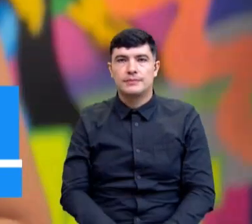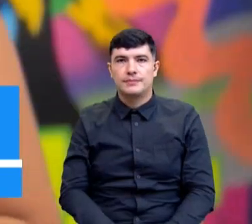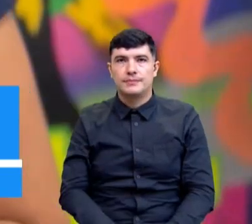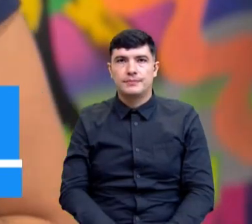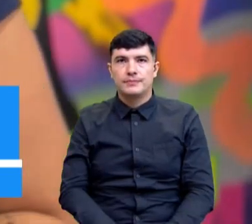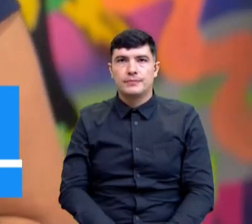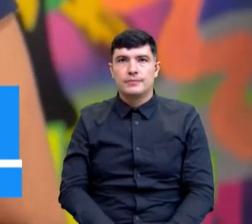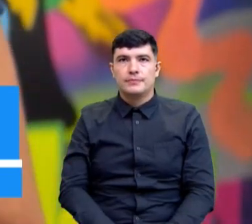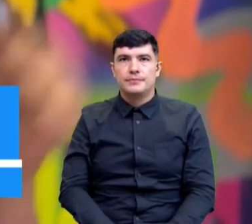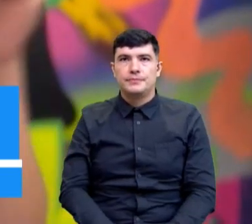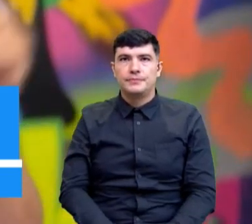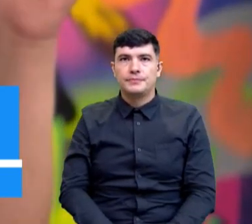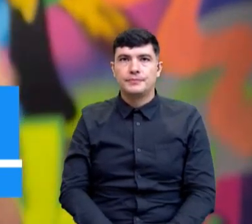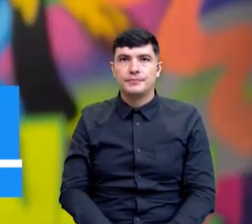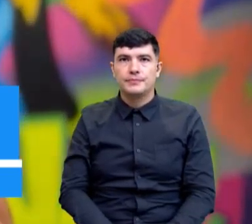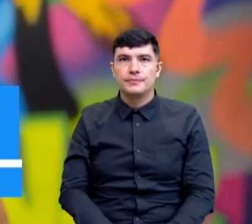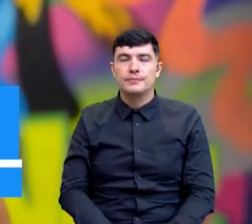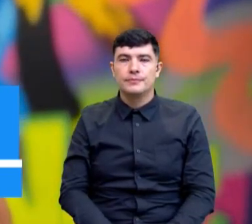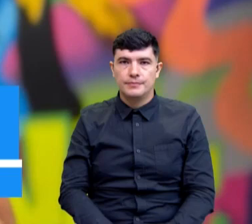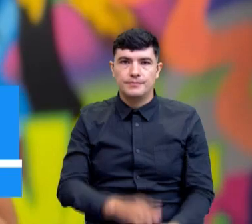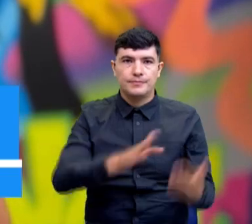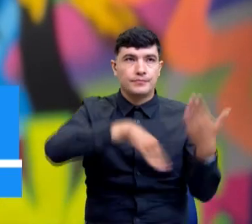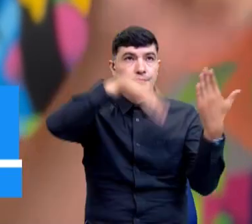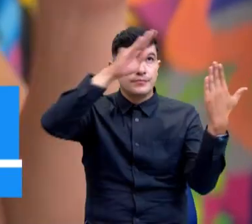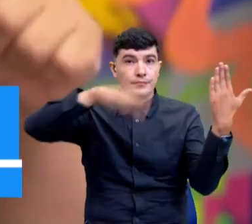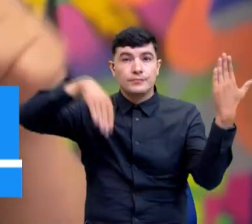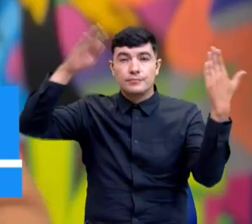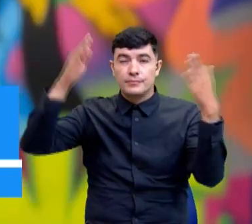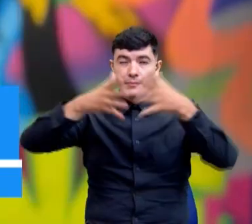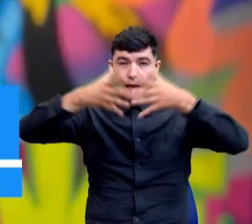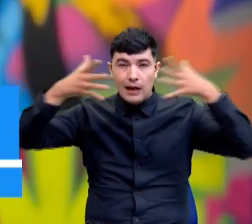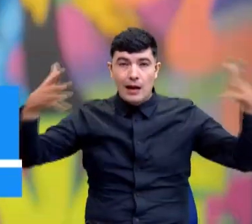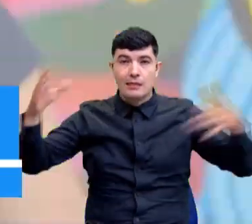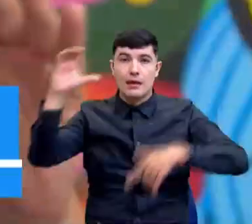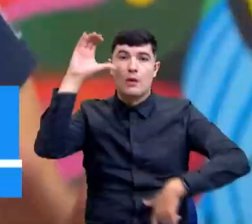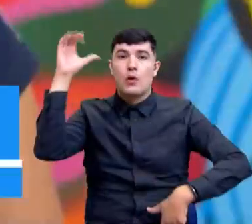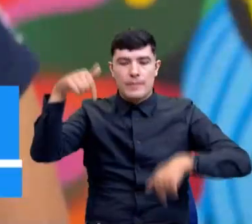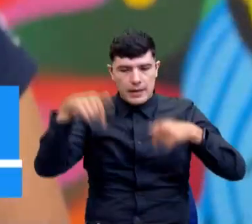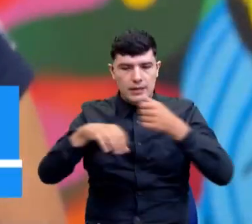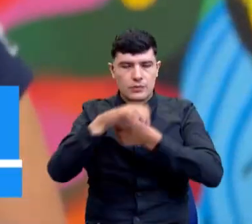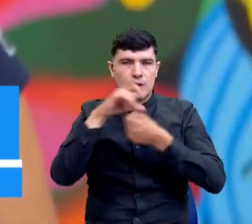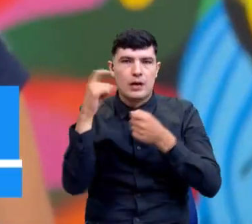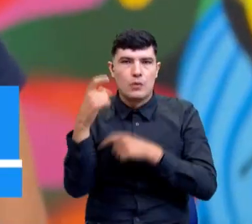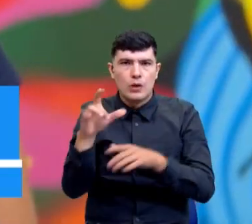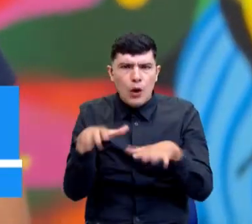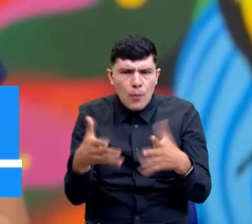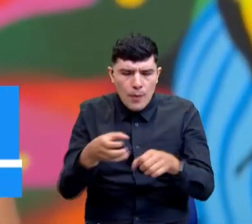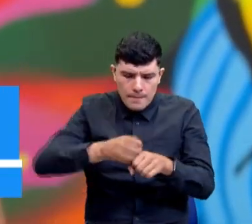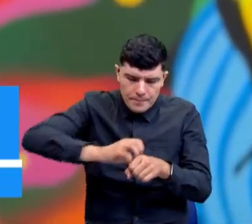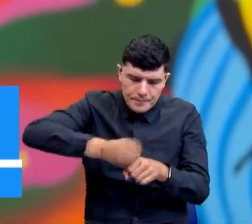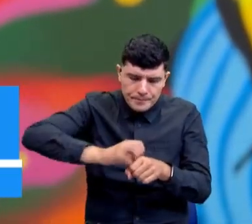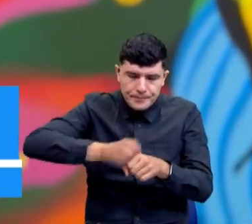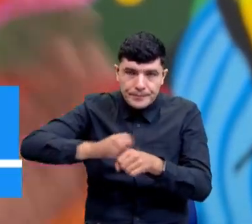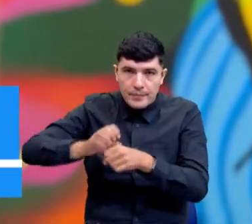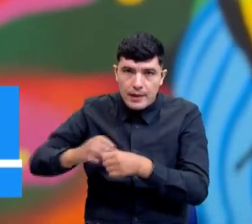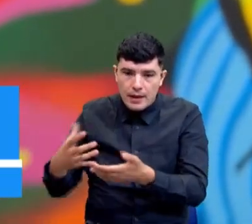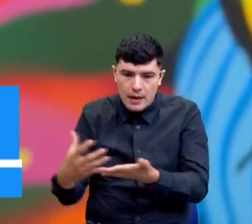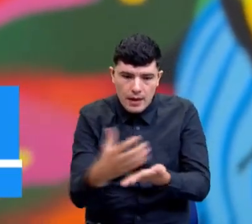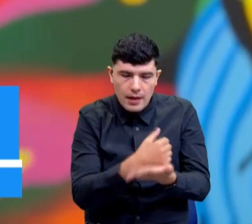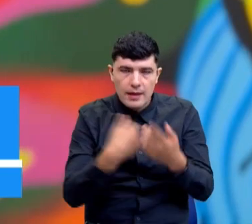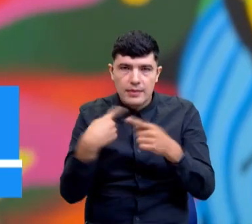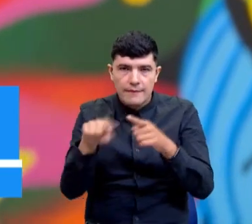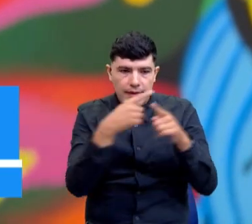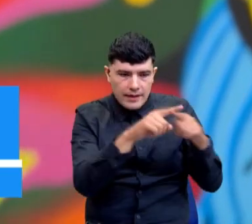Porque queremos realizar el mural de etapas más grande de Colombia aquí en Cúcuta para lograrlo necesitamos reunir tapas de diferentes